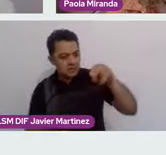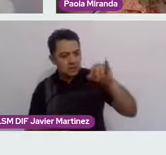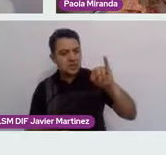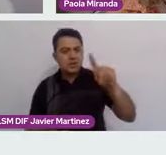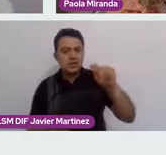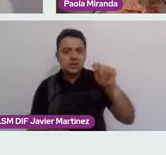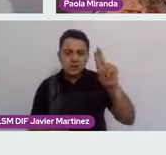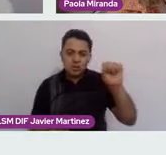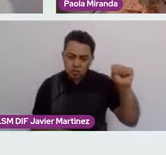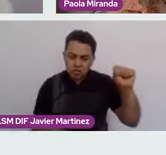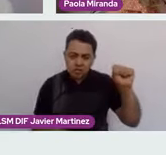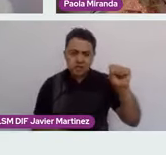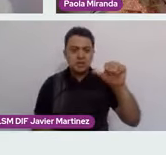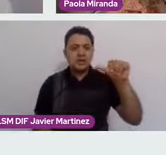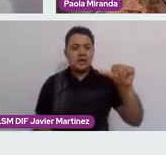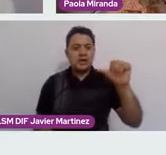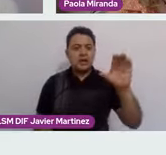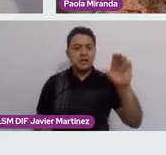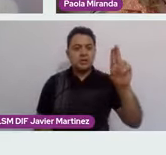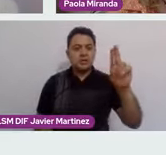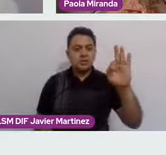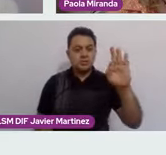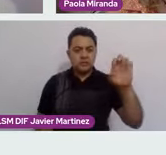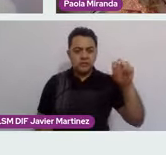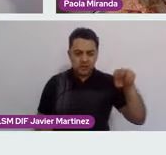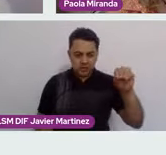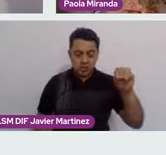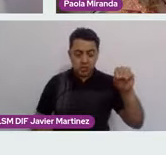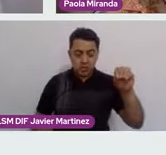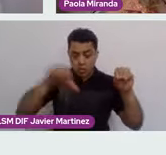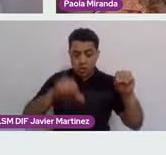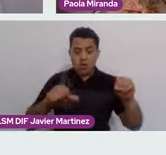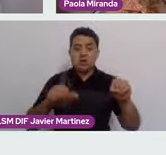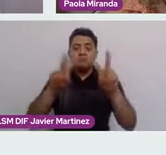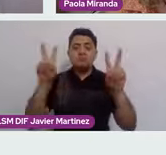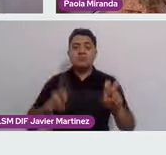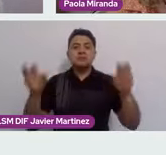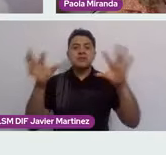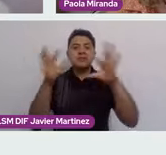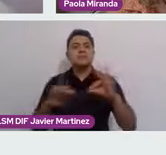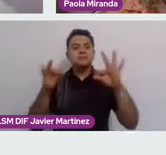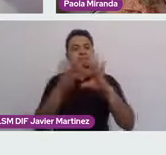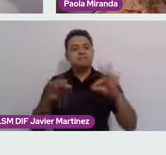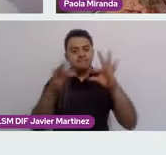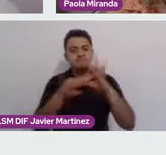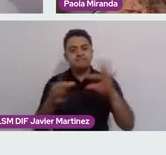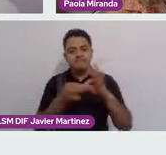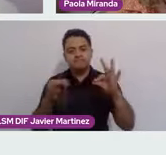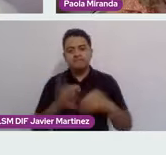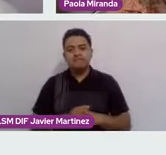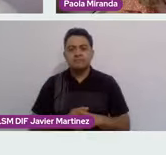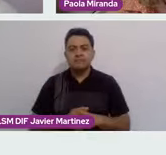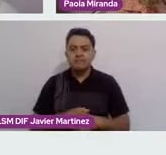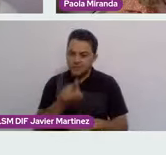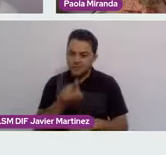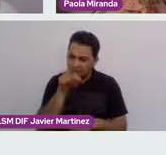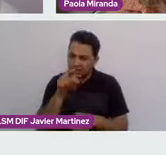¿Se está viendo mi pantalla? No, doctor, todavía no se ve y aprovecho el espacio para que me permita